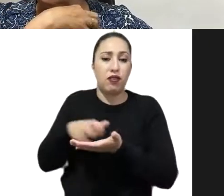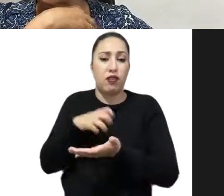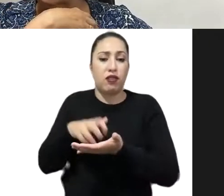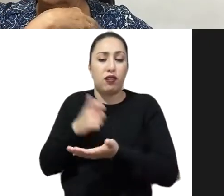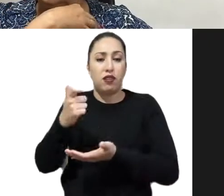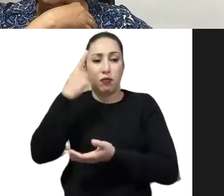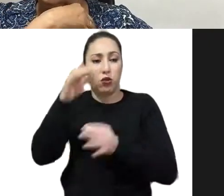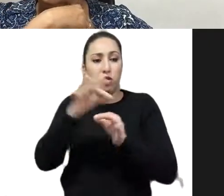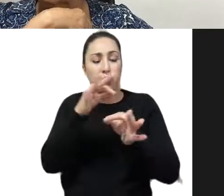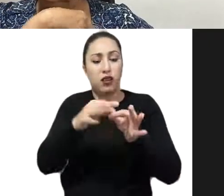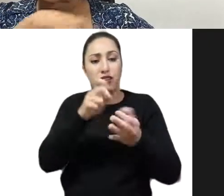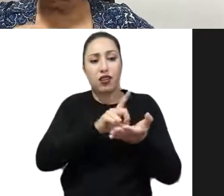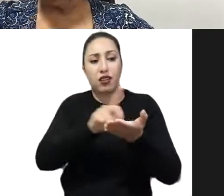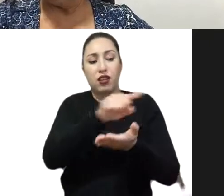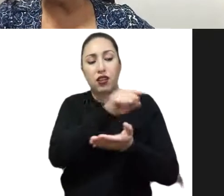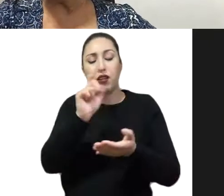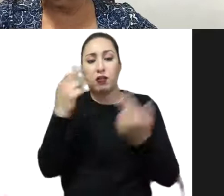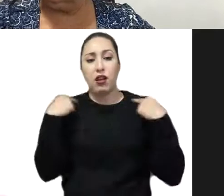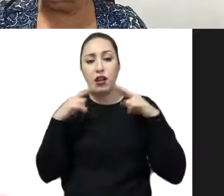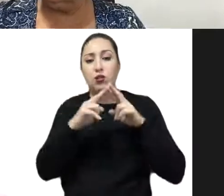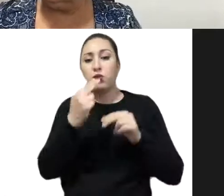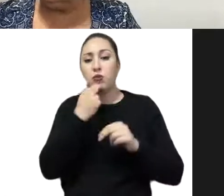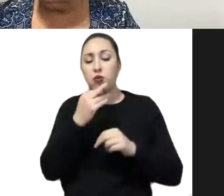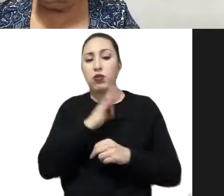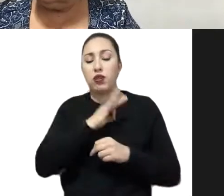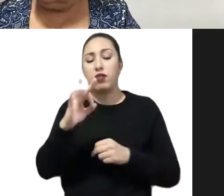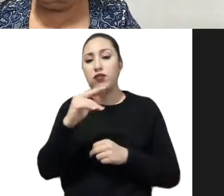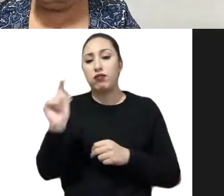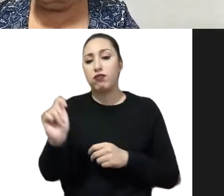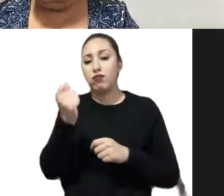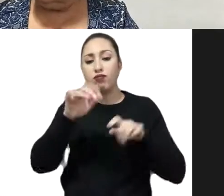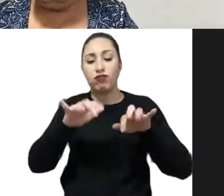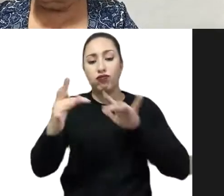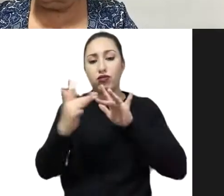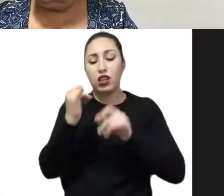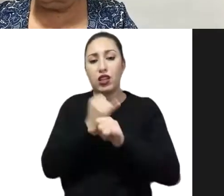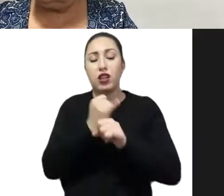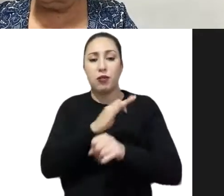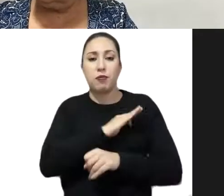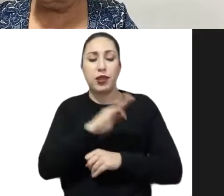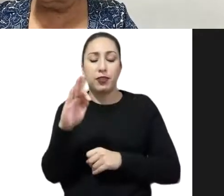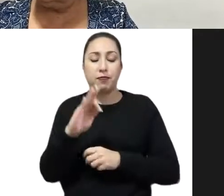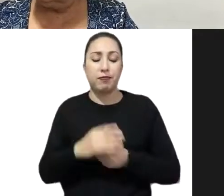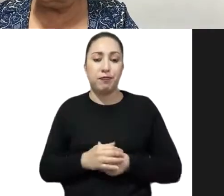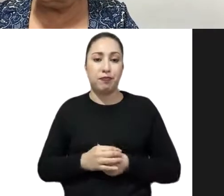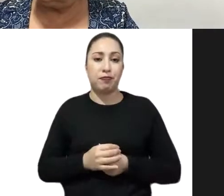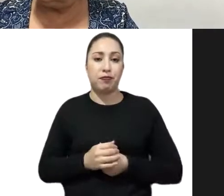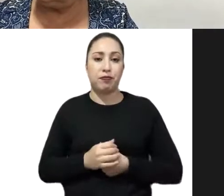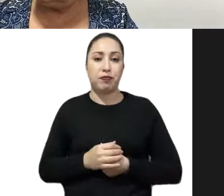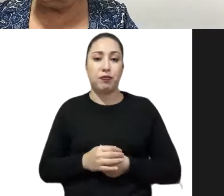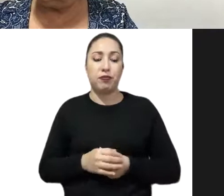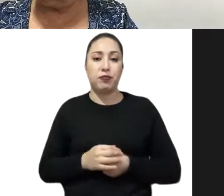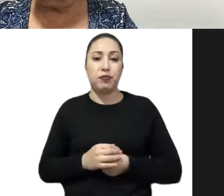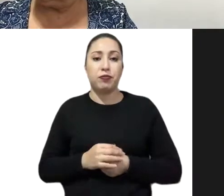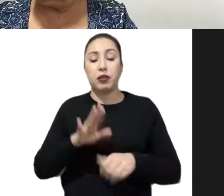poder hacer, cuando menos a los profesores de educación básica, acreedores a este tipo de apoyo tan necesario en